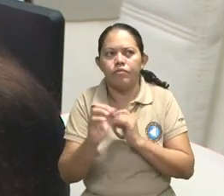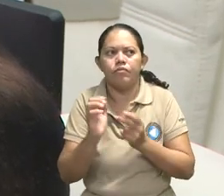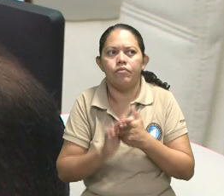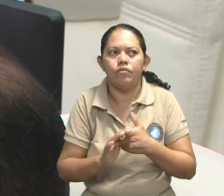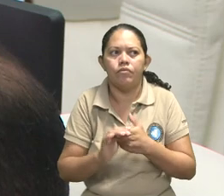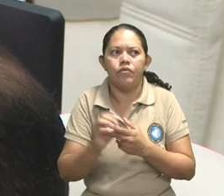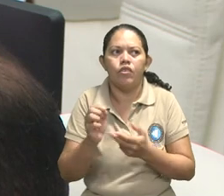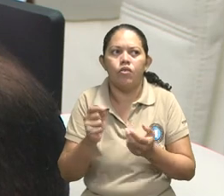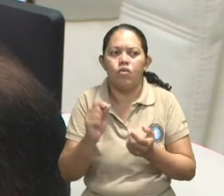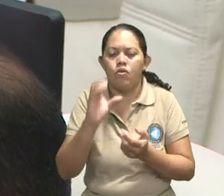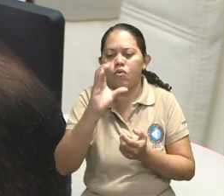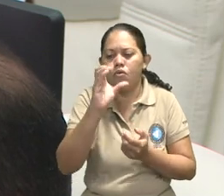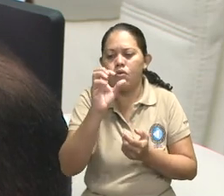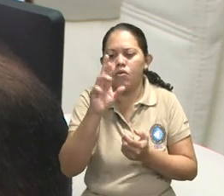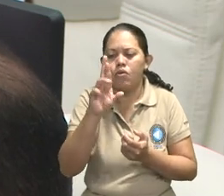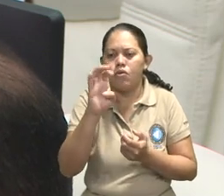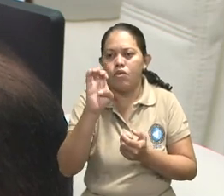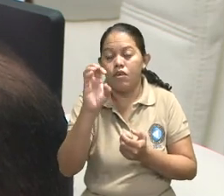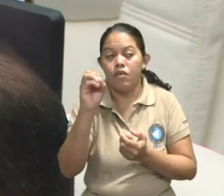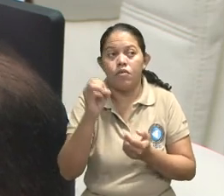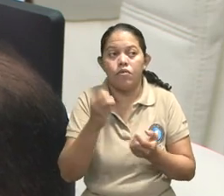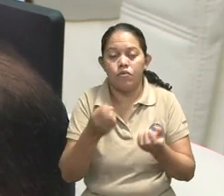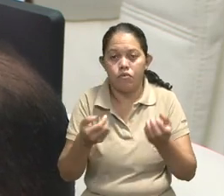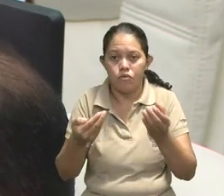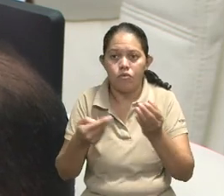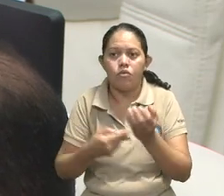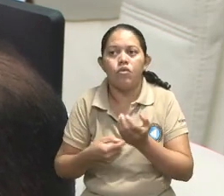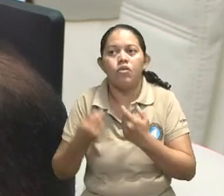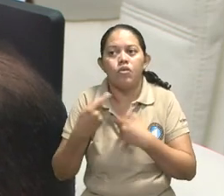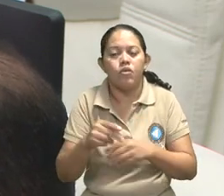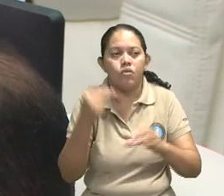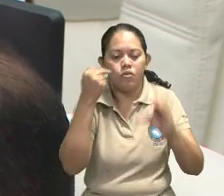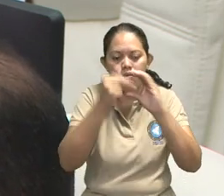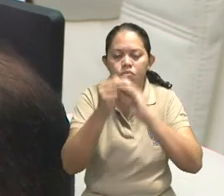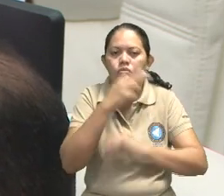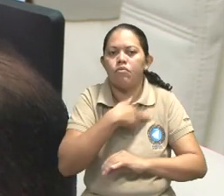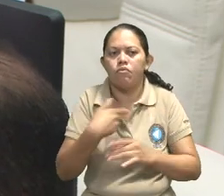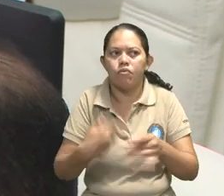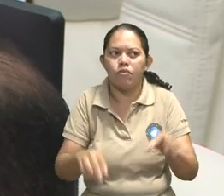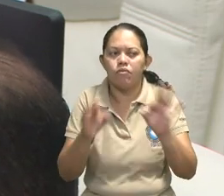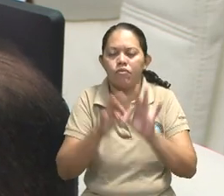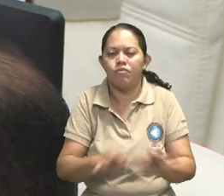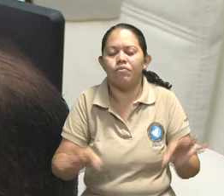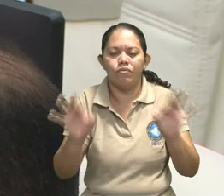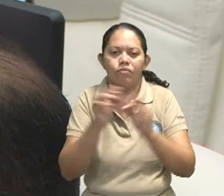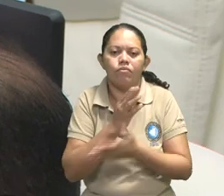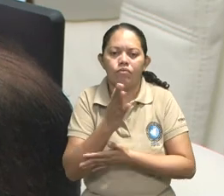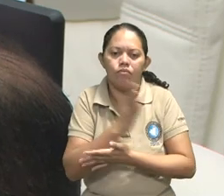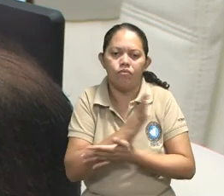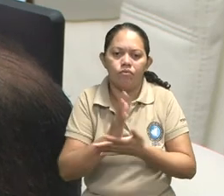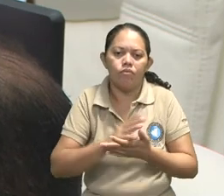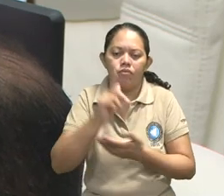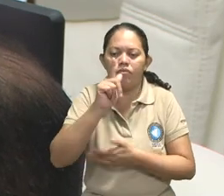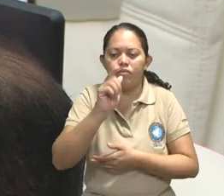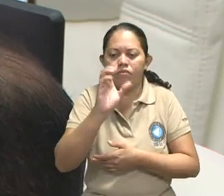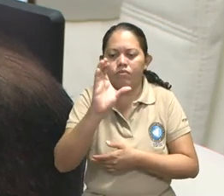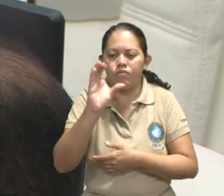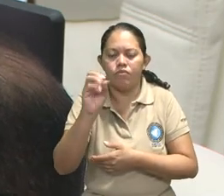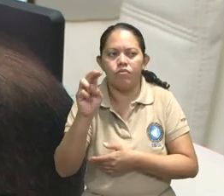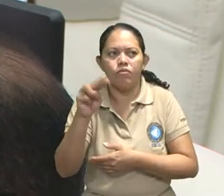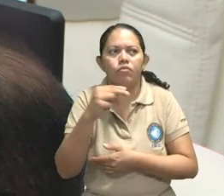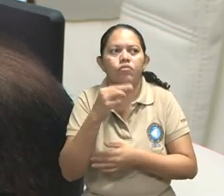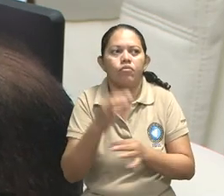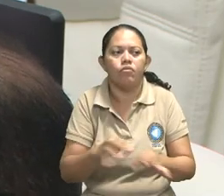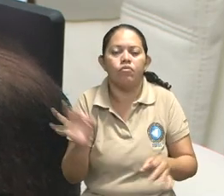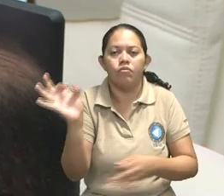y Correos, es modernizar, fortalecer y ampliar las funciones y atribuciones reguladoras de Telcor. La